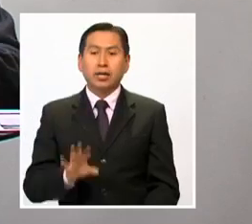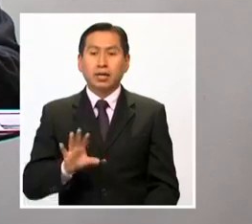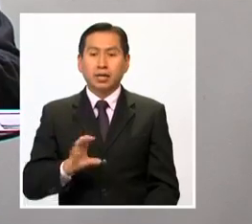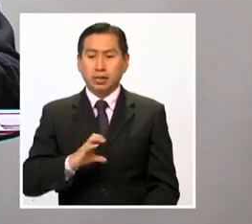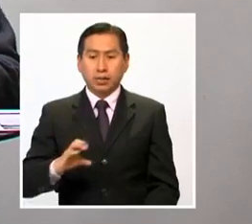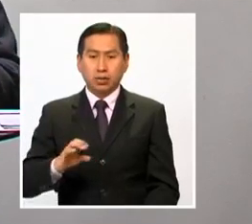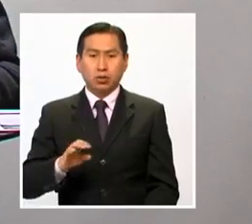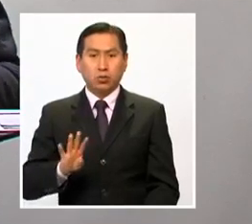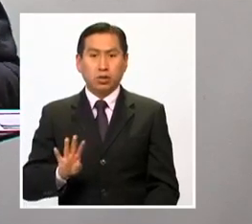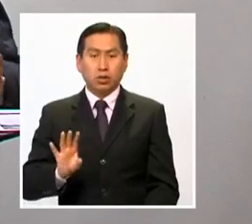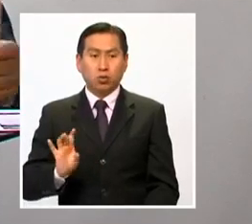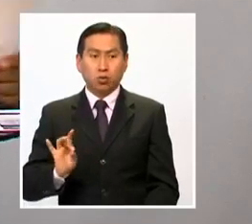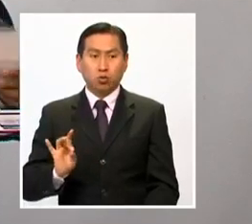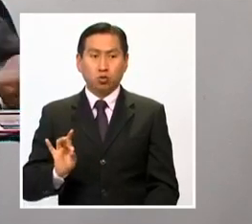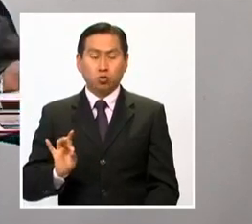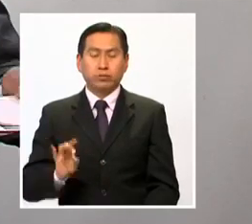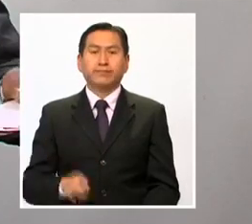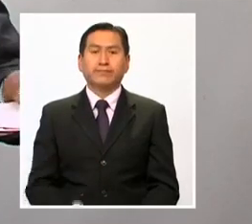548